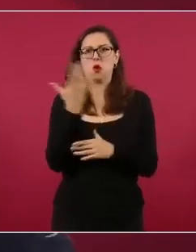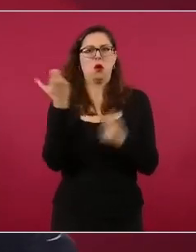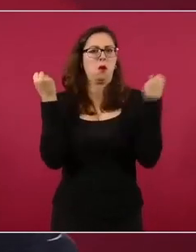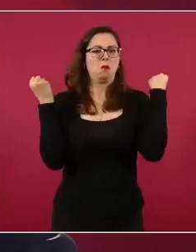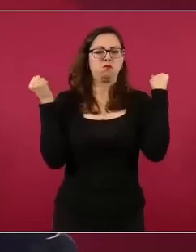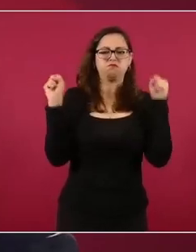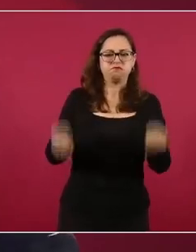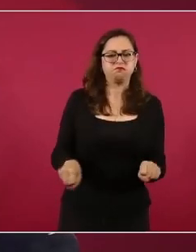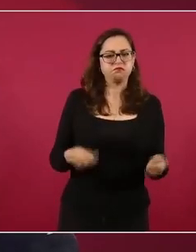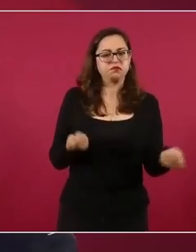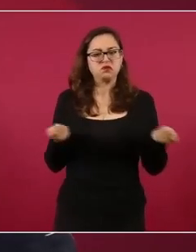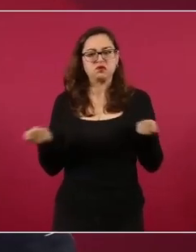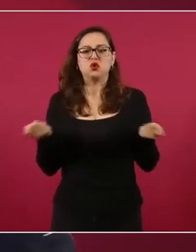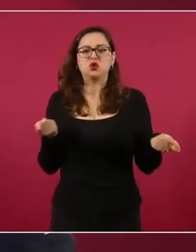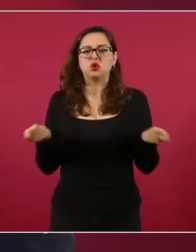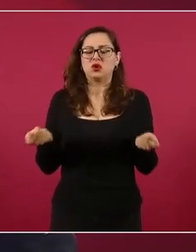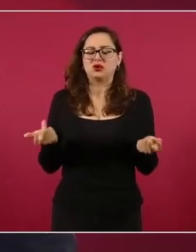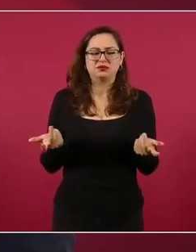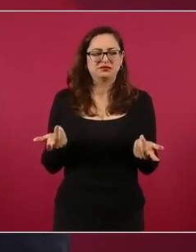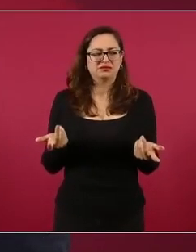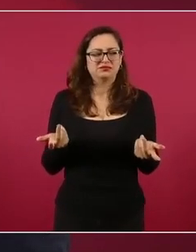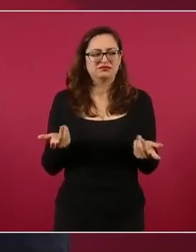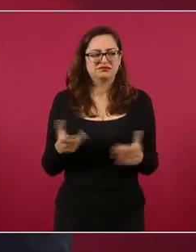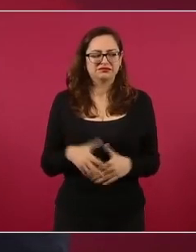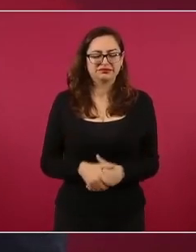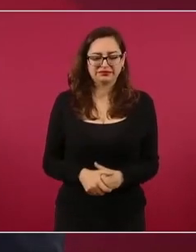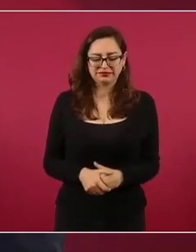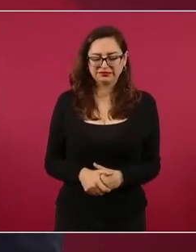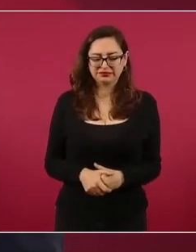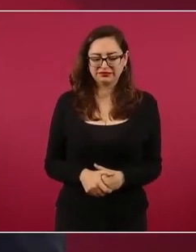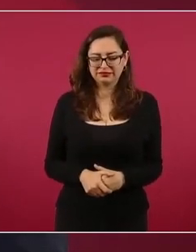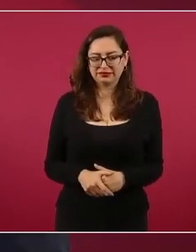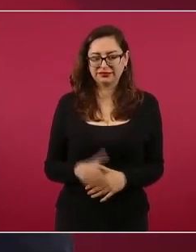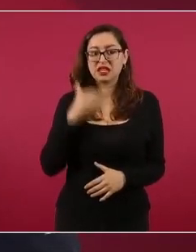que todo esto lo estamos haciendo porque queremos